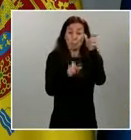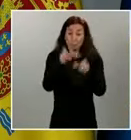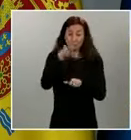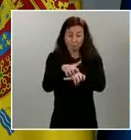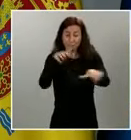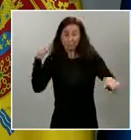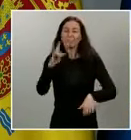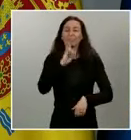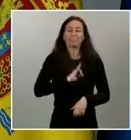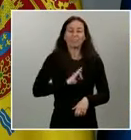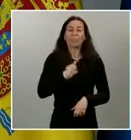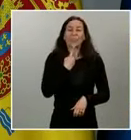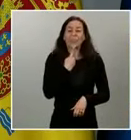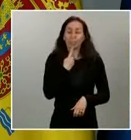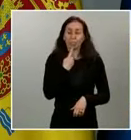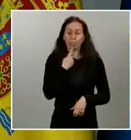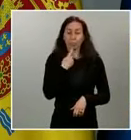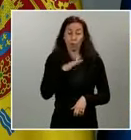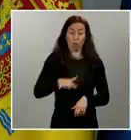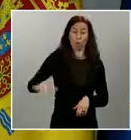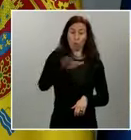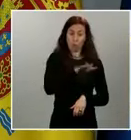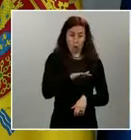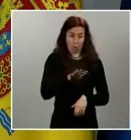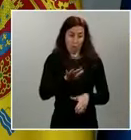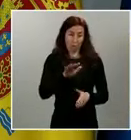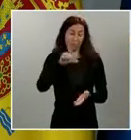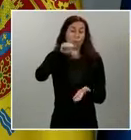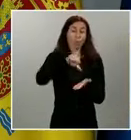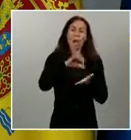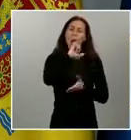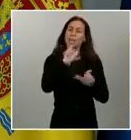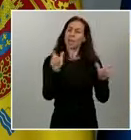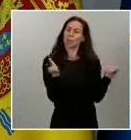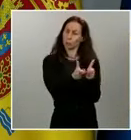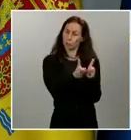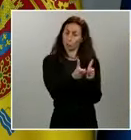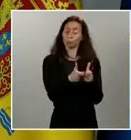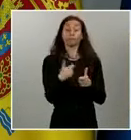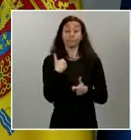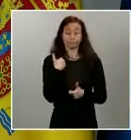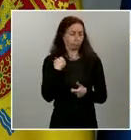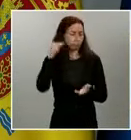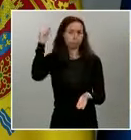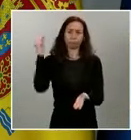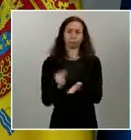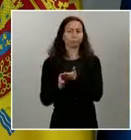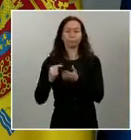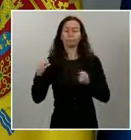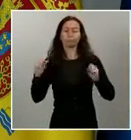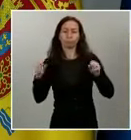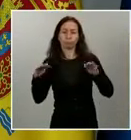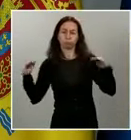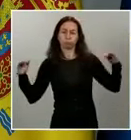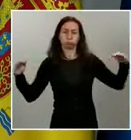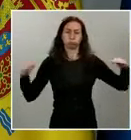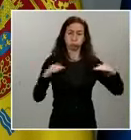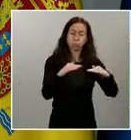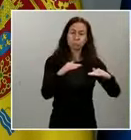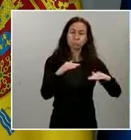de personas en una zona de la ciudad. Rápidamente se desplazaron varias unidades de seguridad ciudadana y detectaron que en un local se